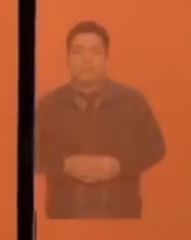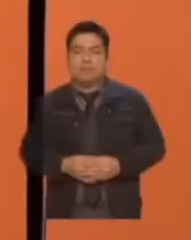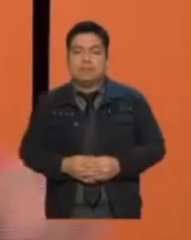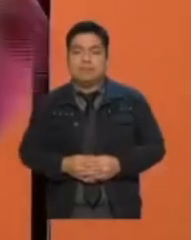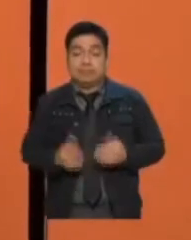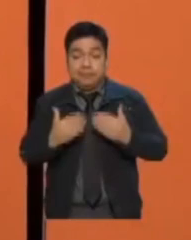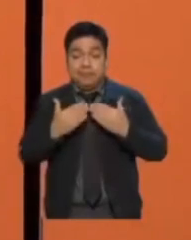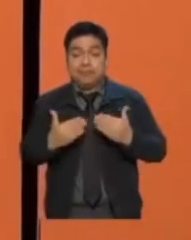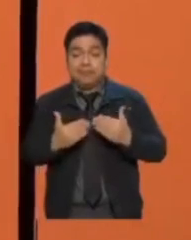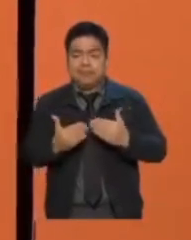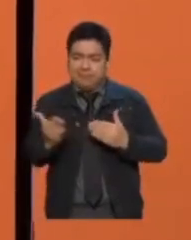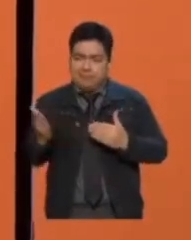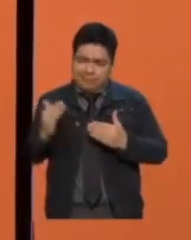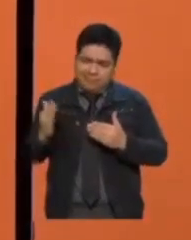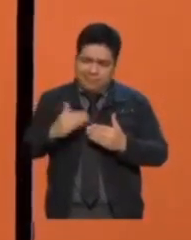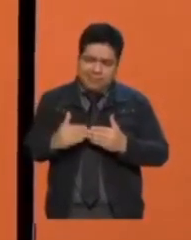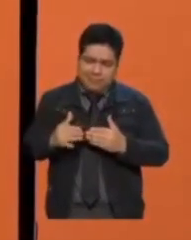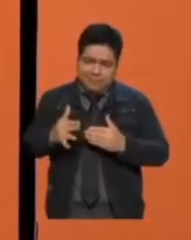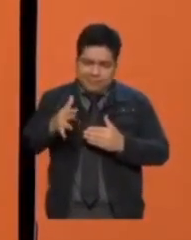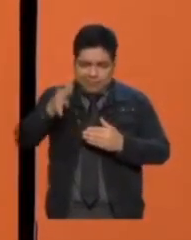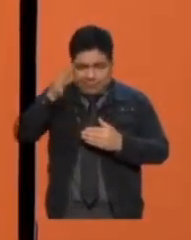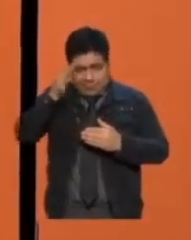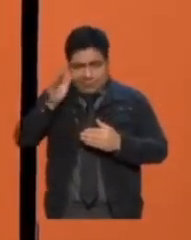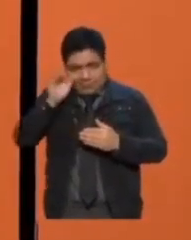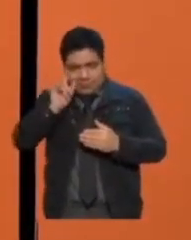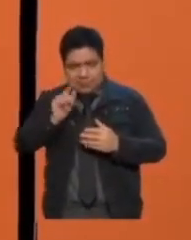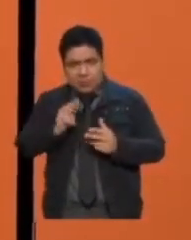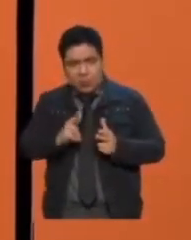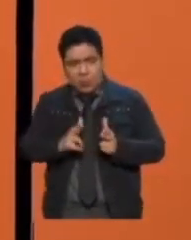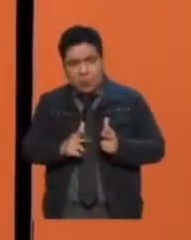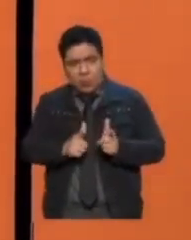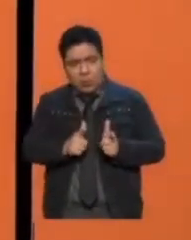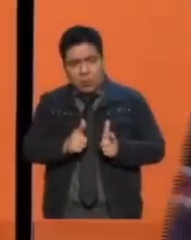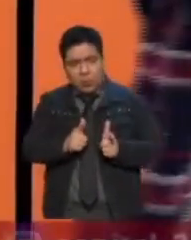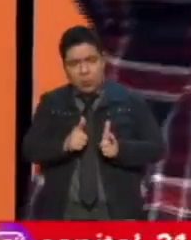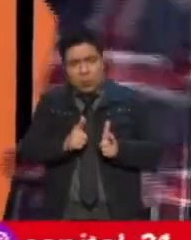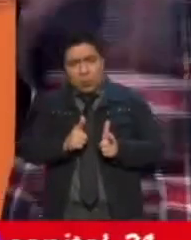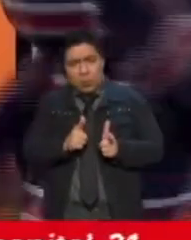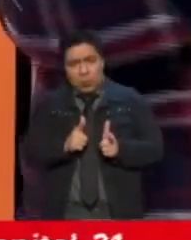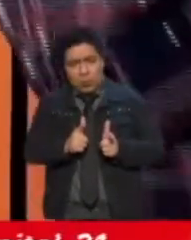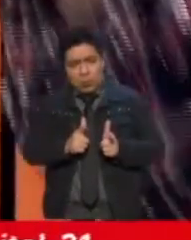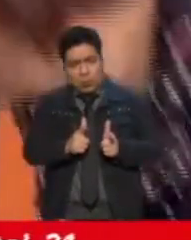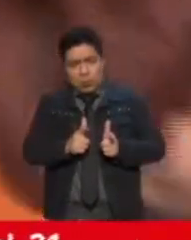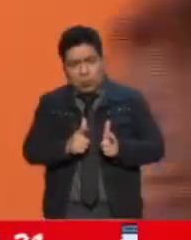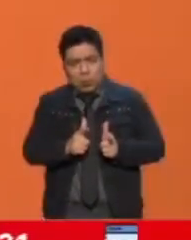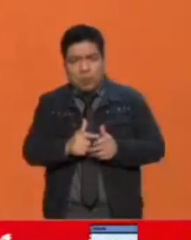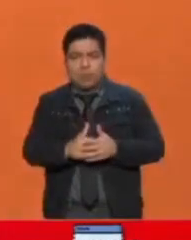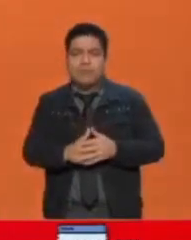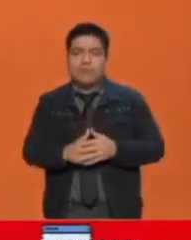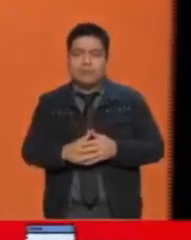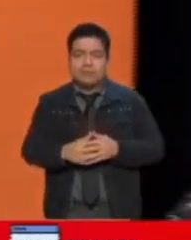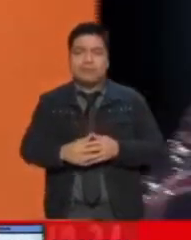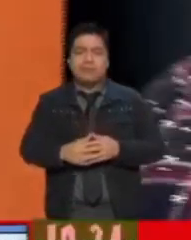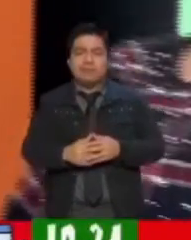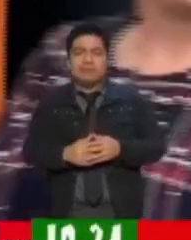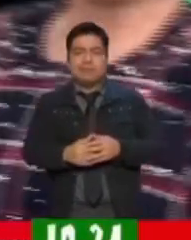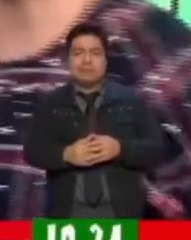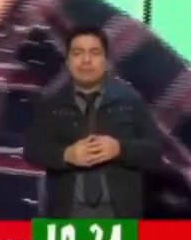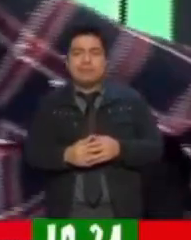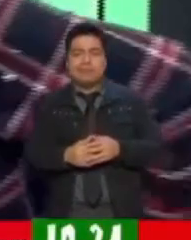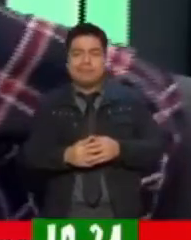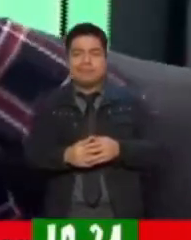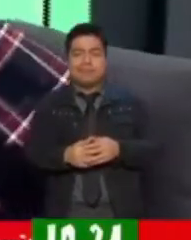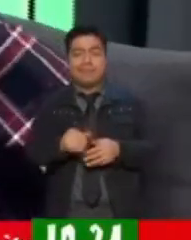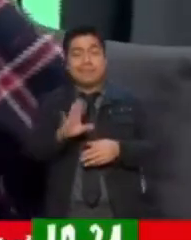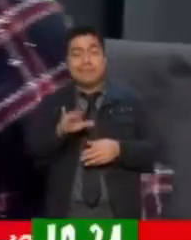Ahí estamos. Camínele, señora, viene usted con una lentitud. ¿Qué? Ahí está, como... Vengo de egipcio. Como Cleopatra, señora.